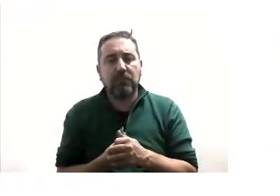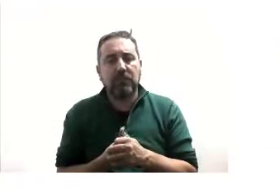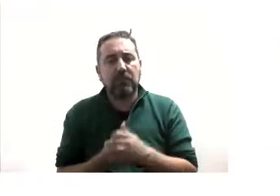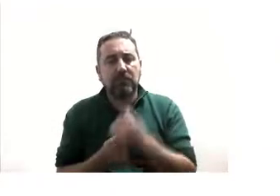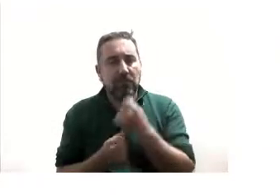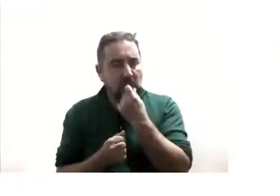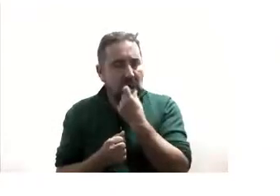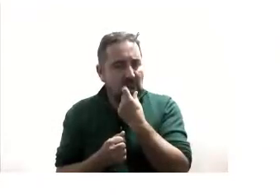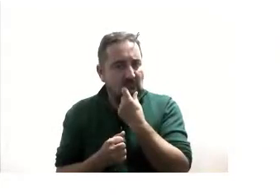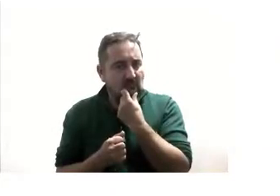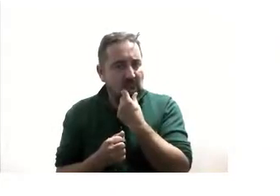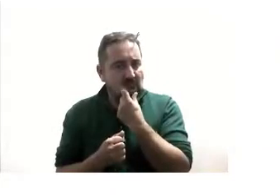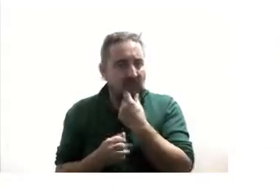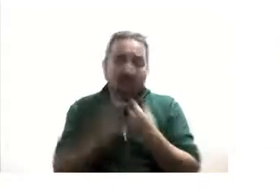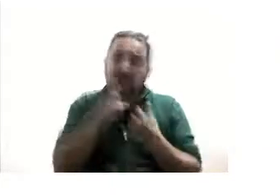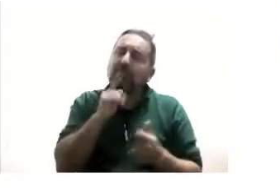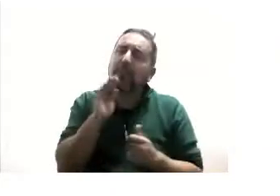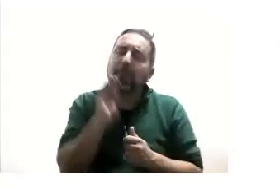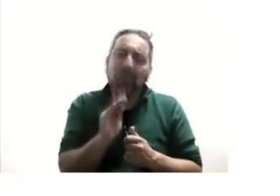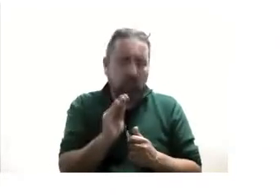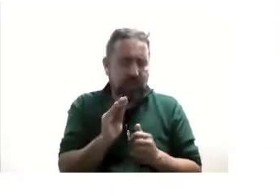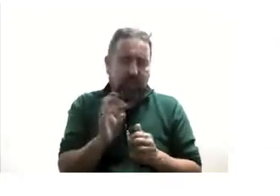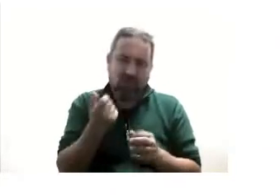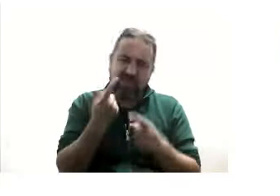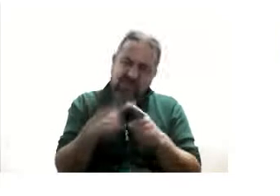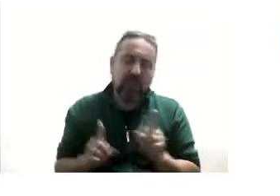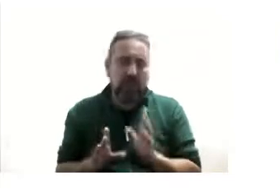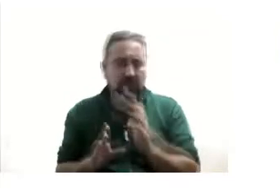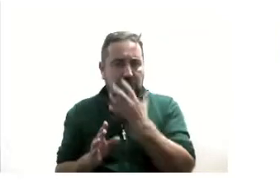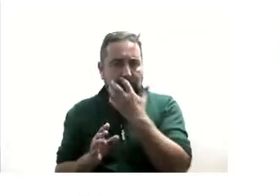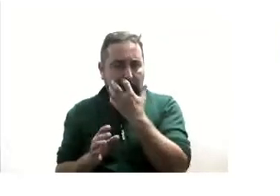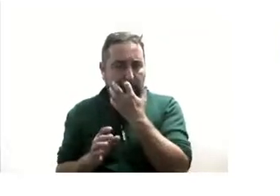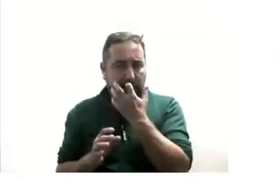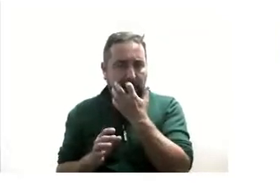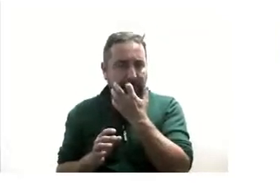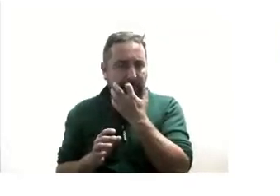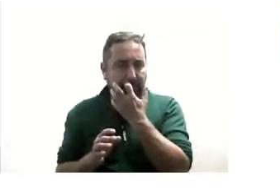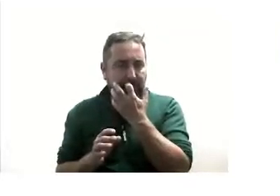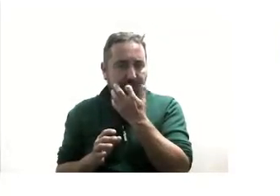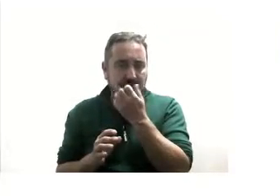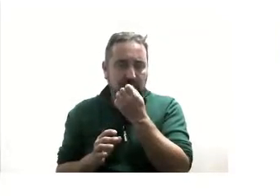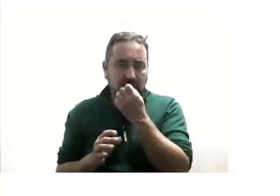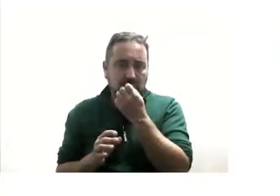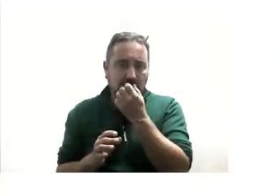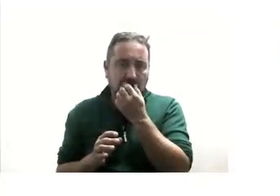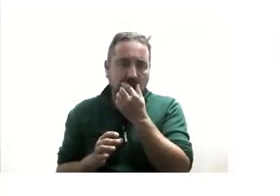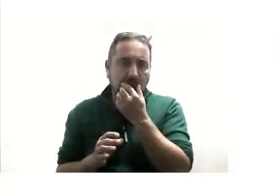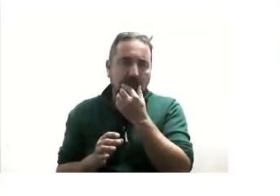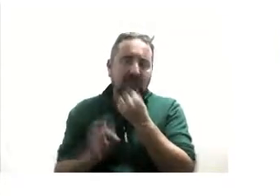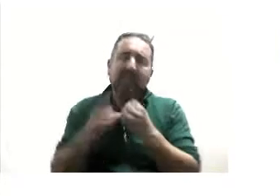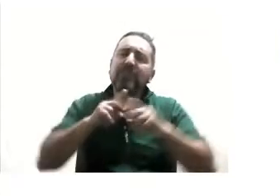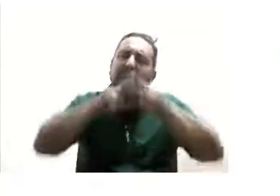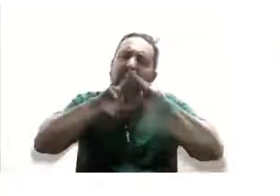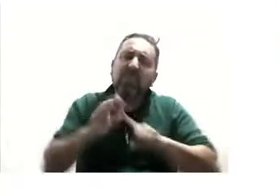Esta pregunta es un poco diferente. Preguntan ¿cómo se diagnostica una